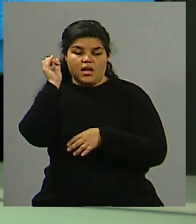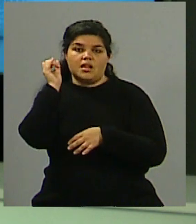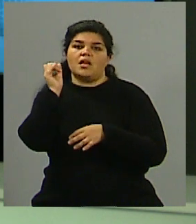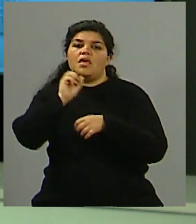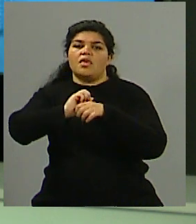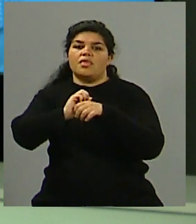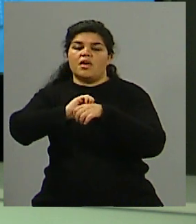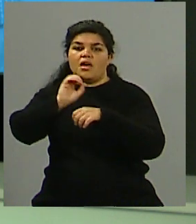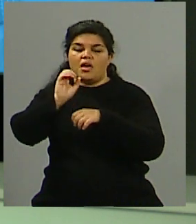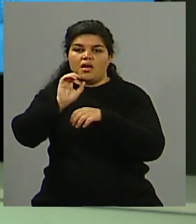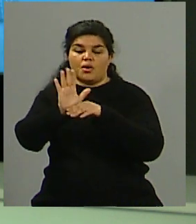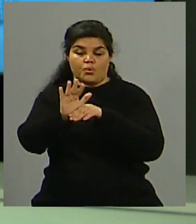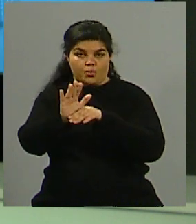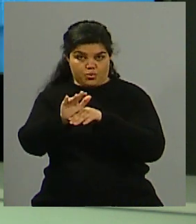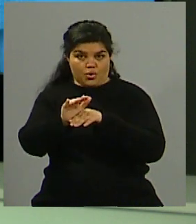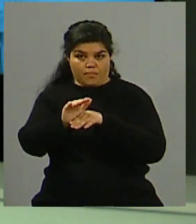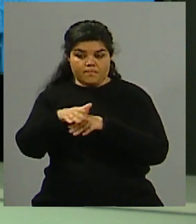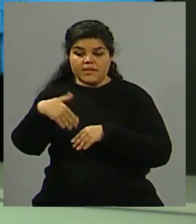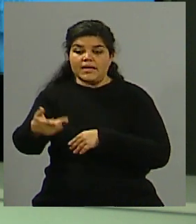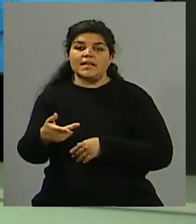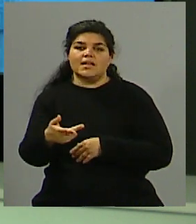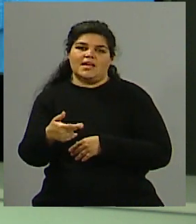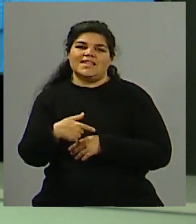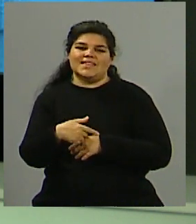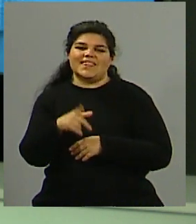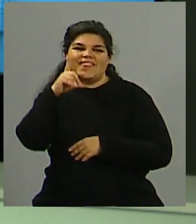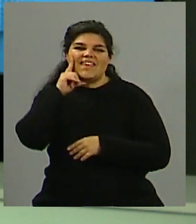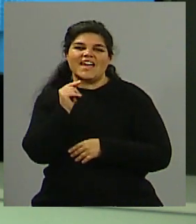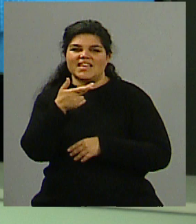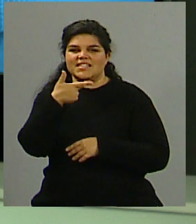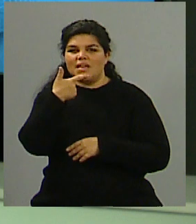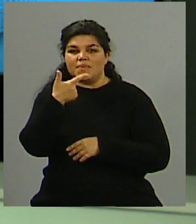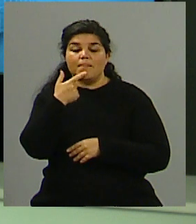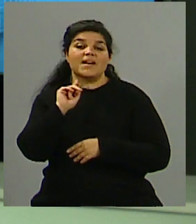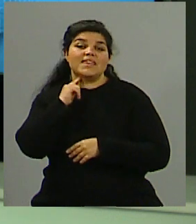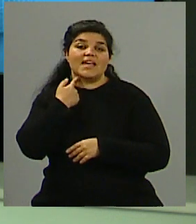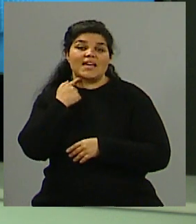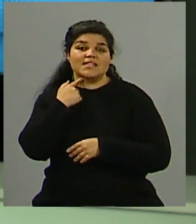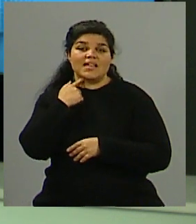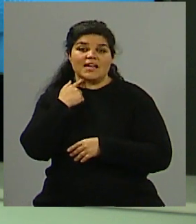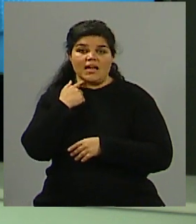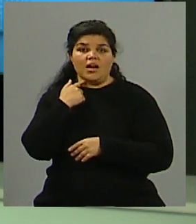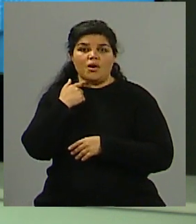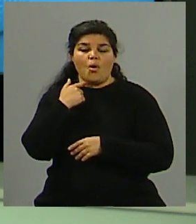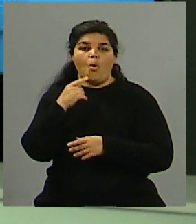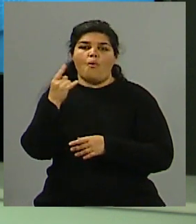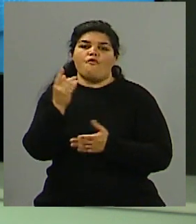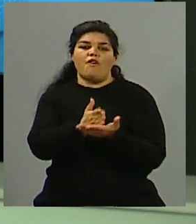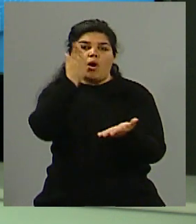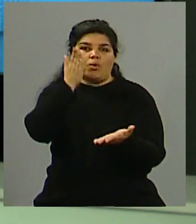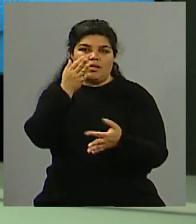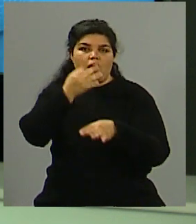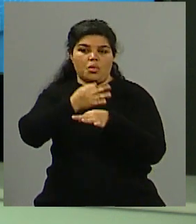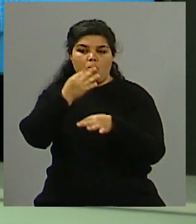poquitos días, este miércoles 13 de septiembre. así es, así es. Y sí, es un